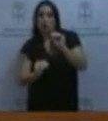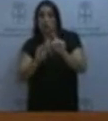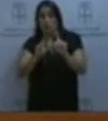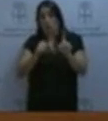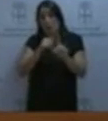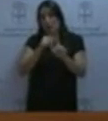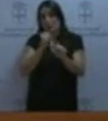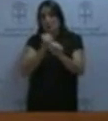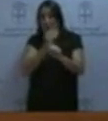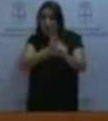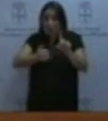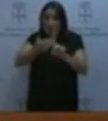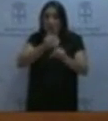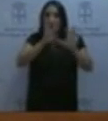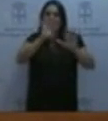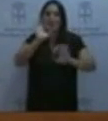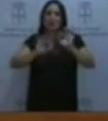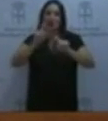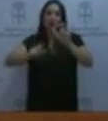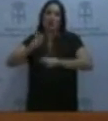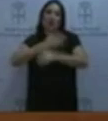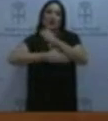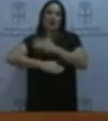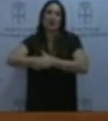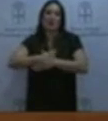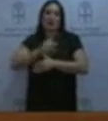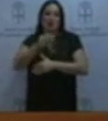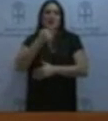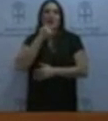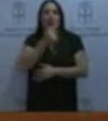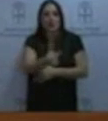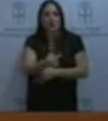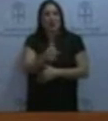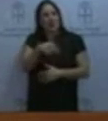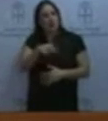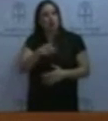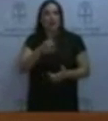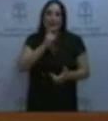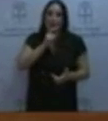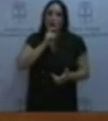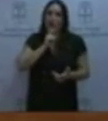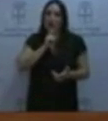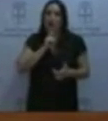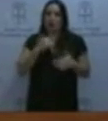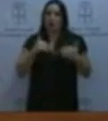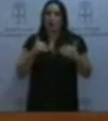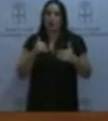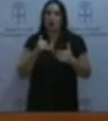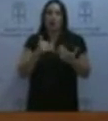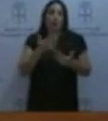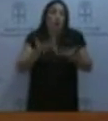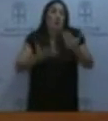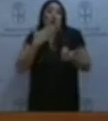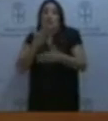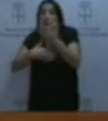el 90% de las personas con discapacidad señala además que encuentra dificultades especiales respecto a si no tuviera